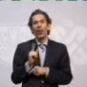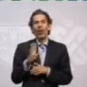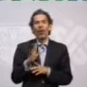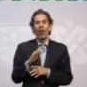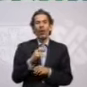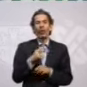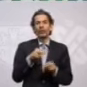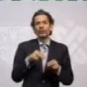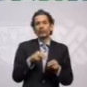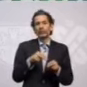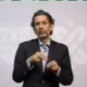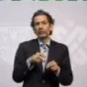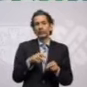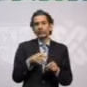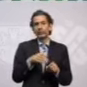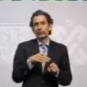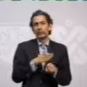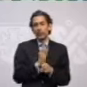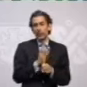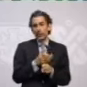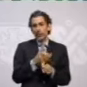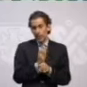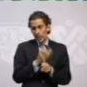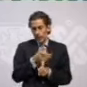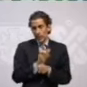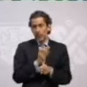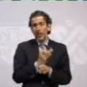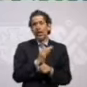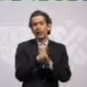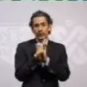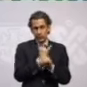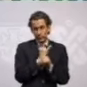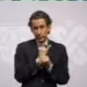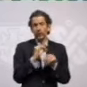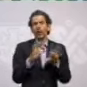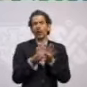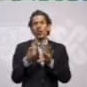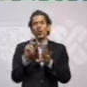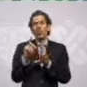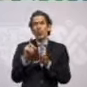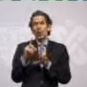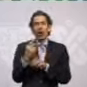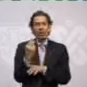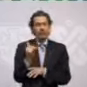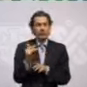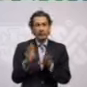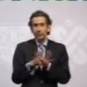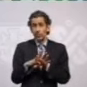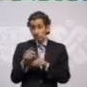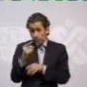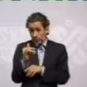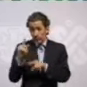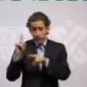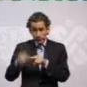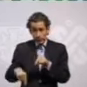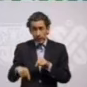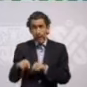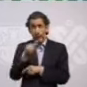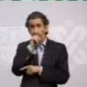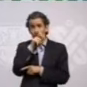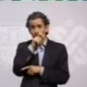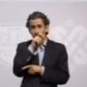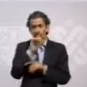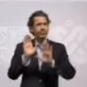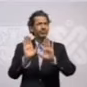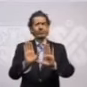de AMLO con el águila atrás como si fuera un símbolo nazi. ¿Estarían dispuestos a quitar para bajar